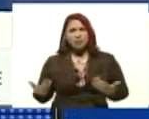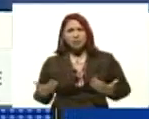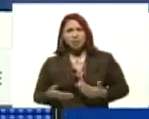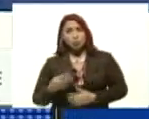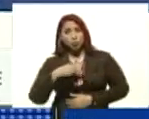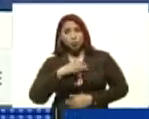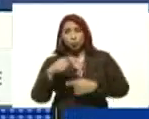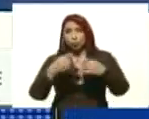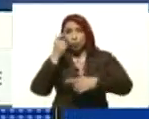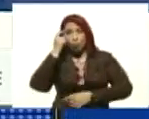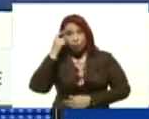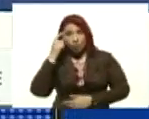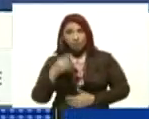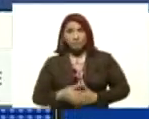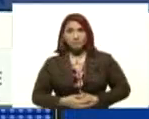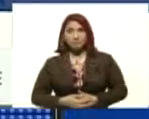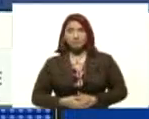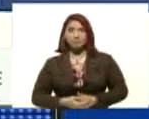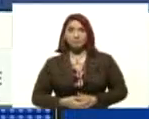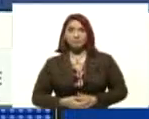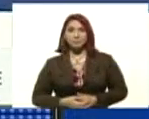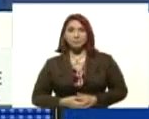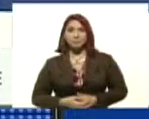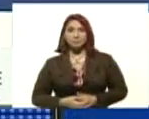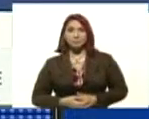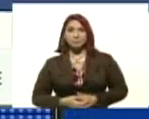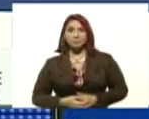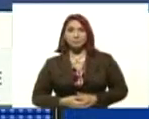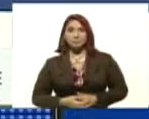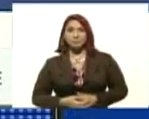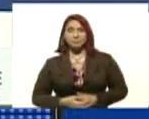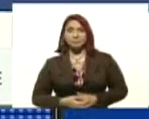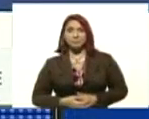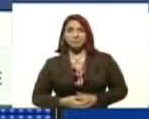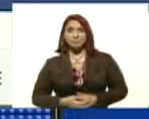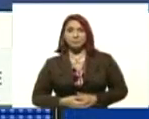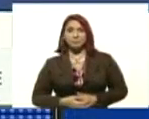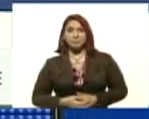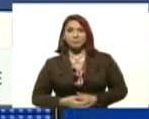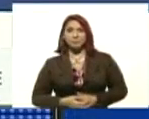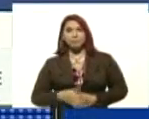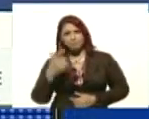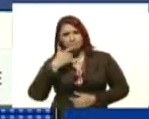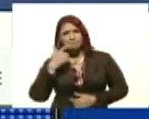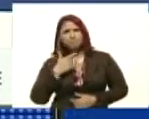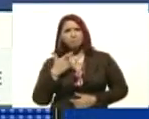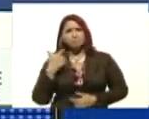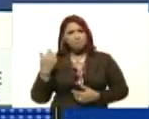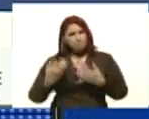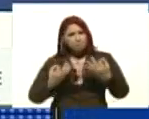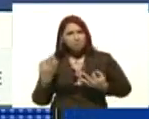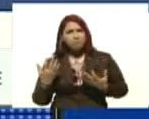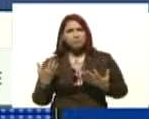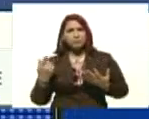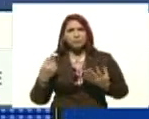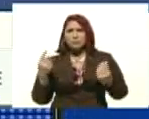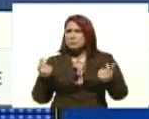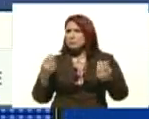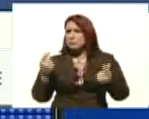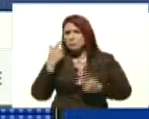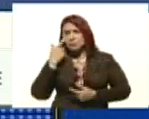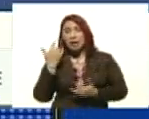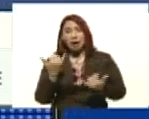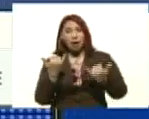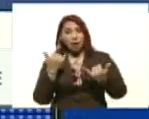Todo el día andábamos, mira, ¿eh?, con el sentido del humor, con la picardía. Ahora,